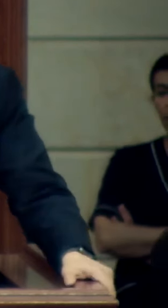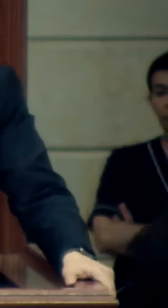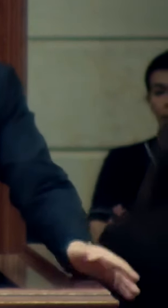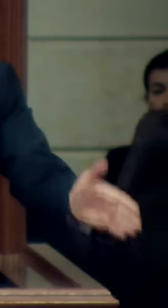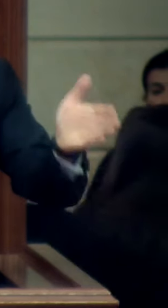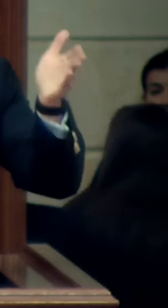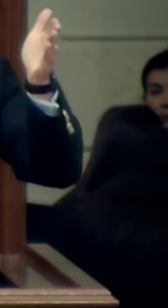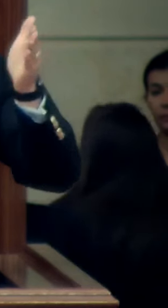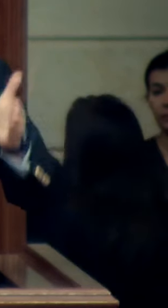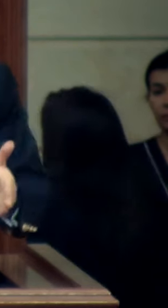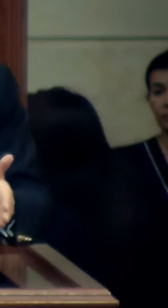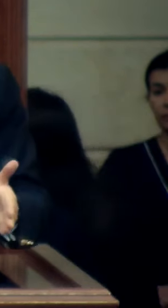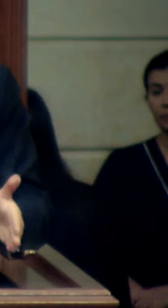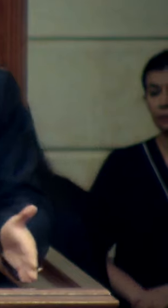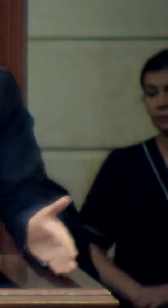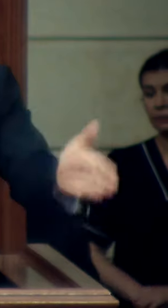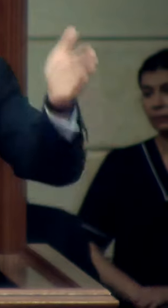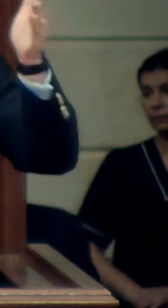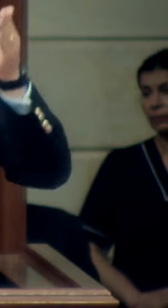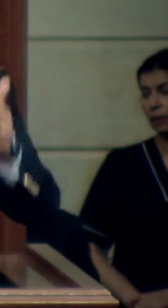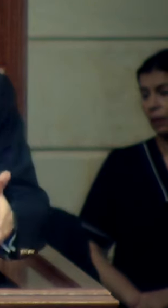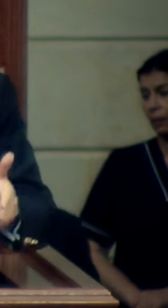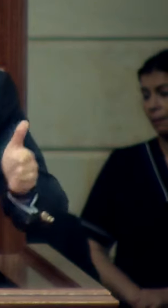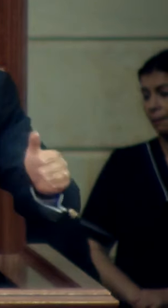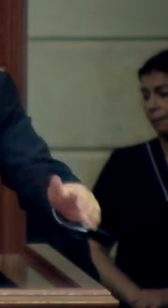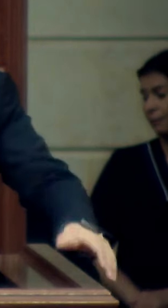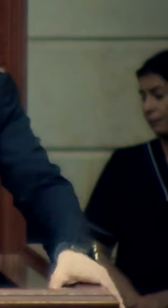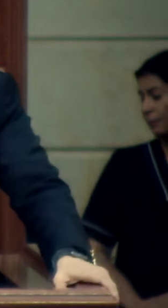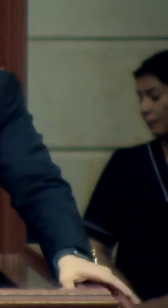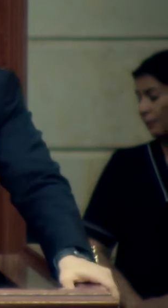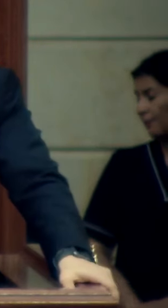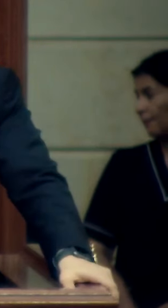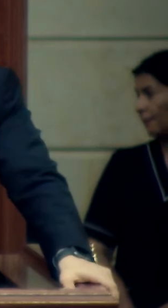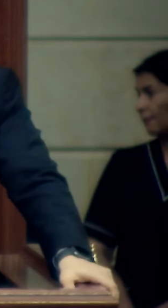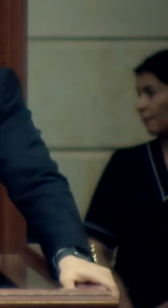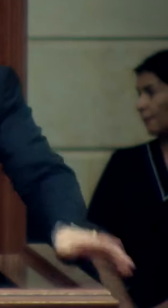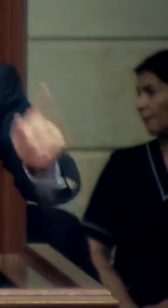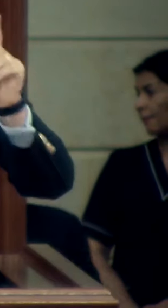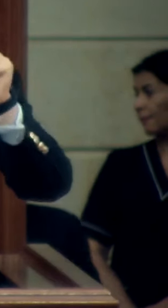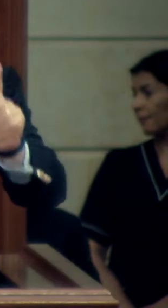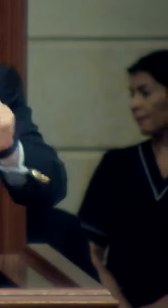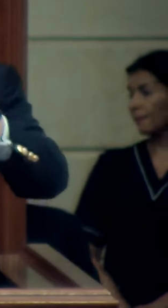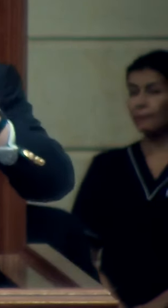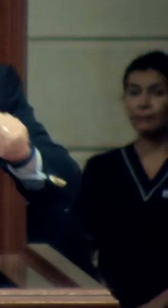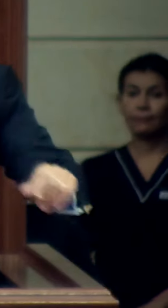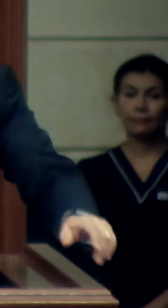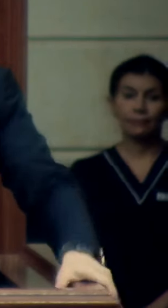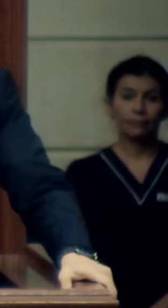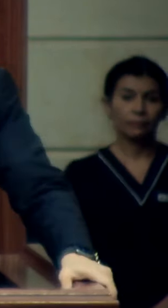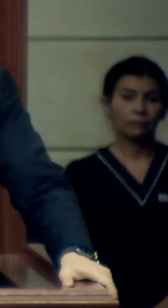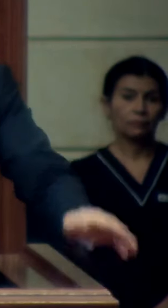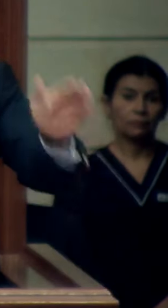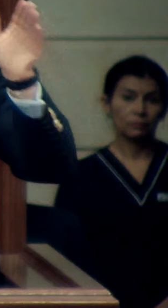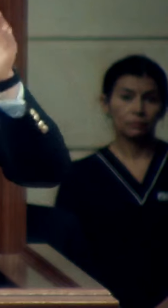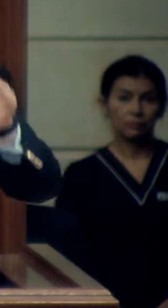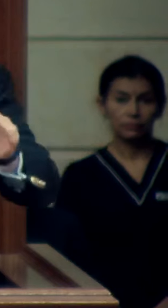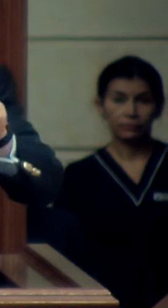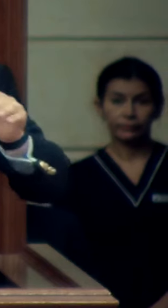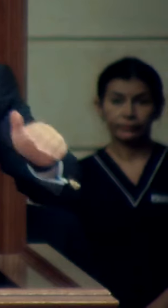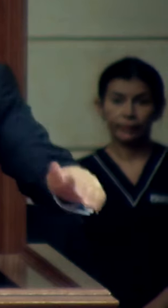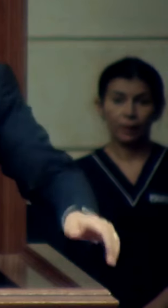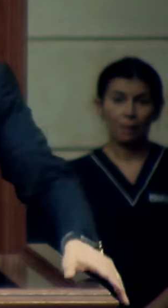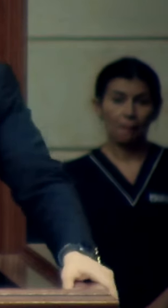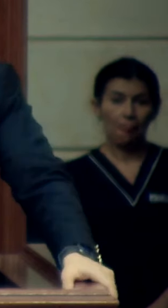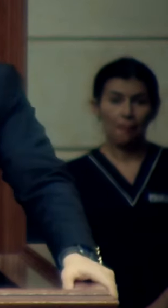manera esto tiene una ación y tiene un régimen que lo establece y en el caso de Bogotá yo sí